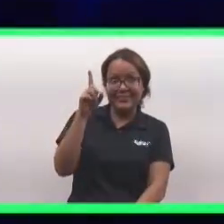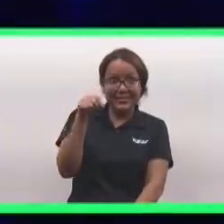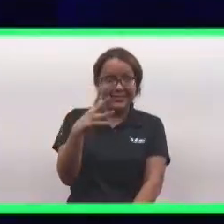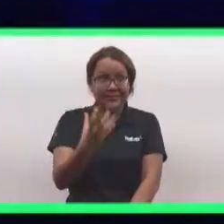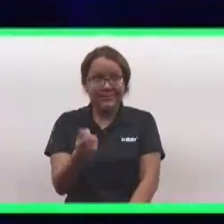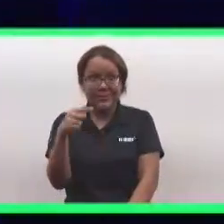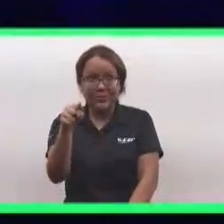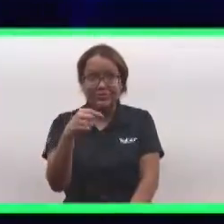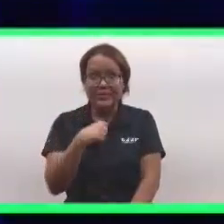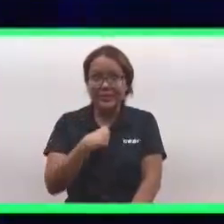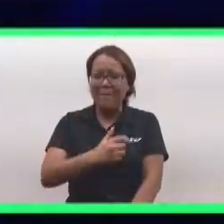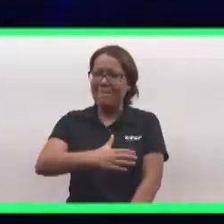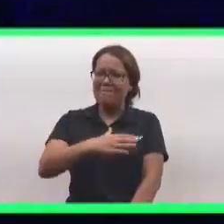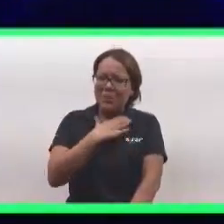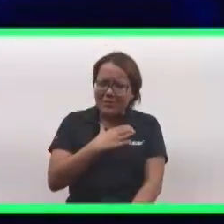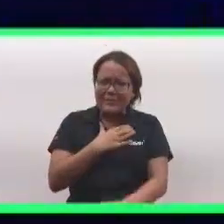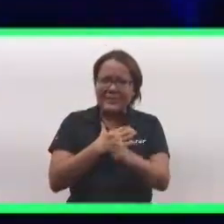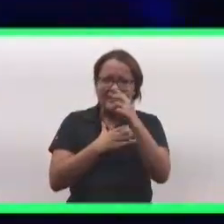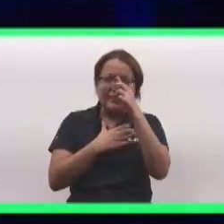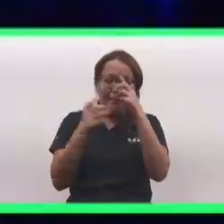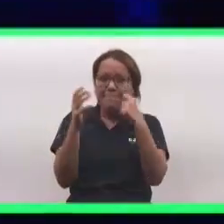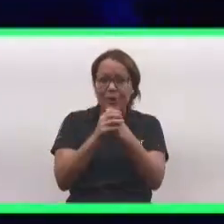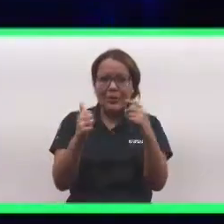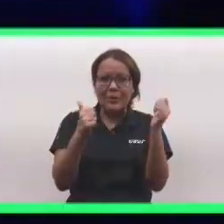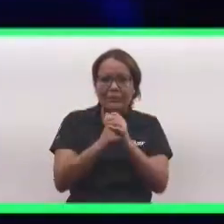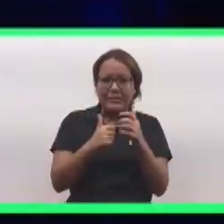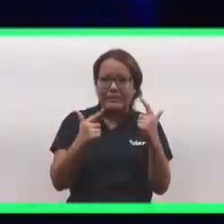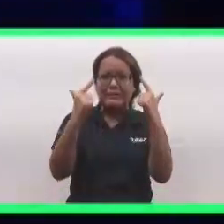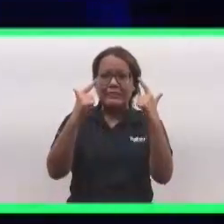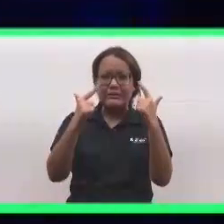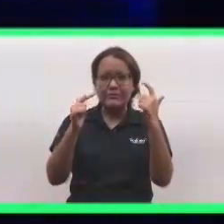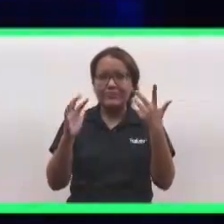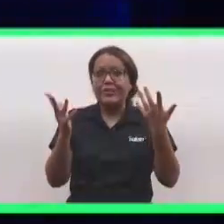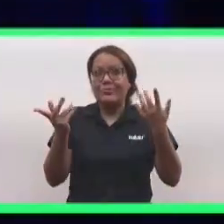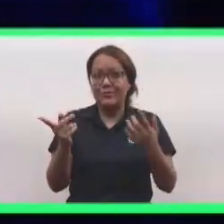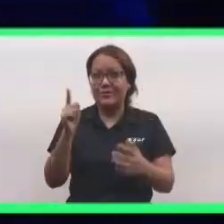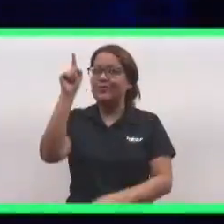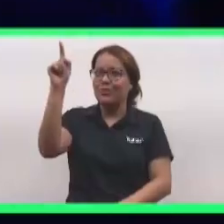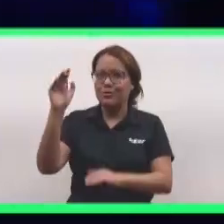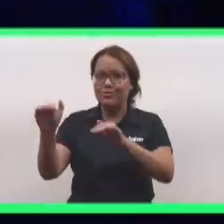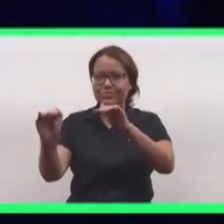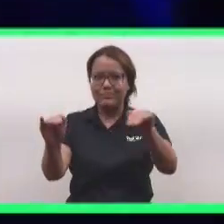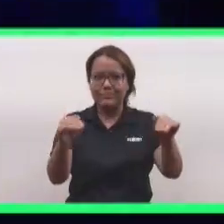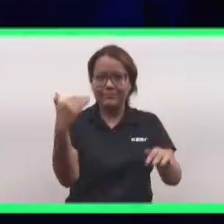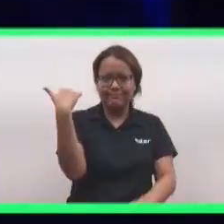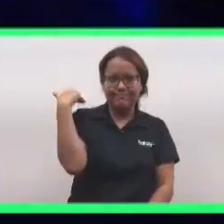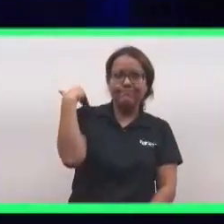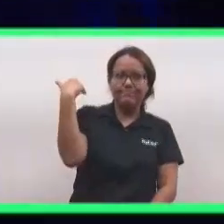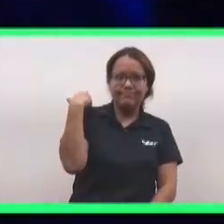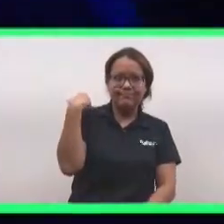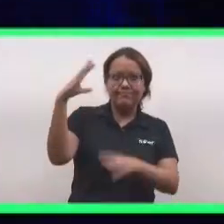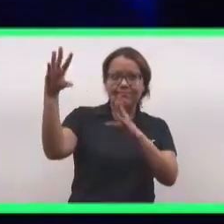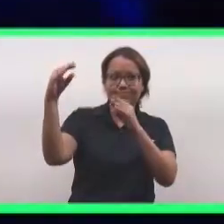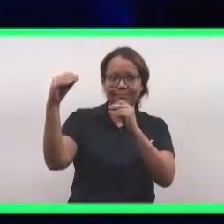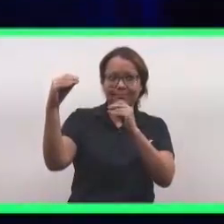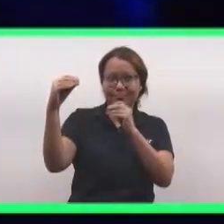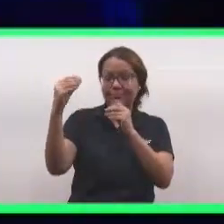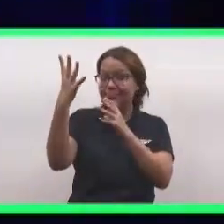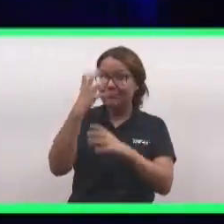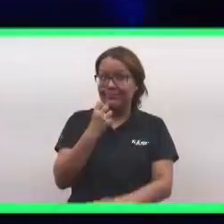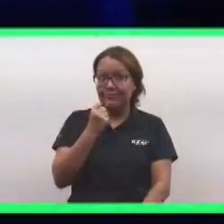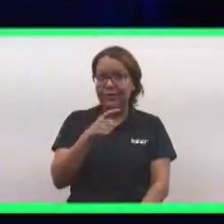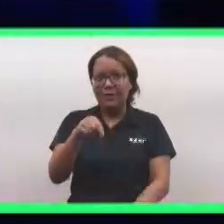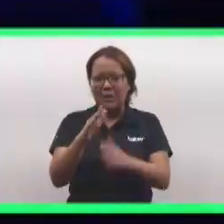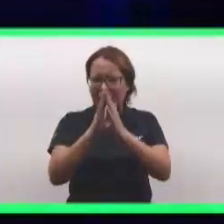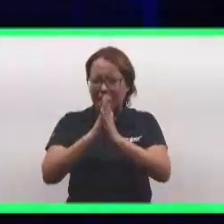estamos atravesando por un desierto, es porque Dios quiere hablar con nosotros. La oración del día de hoy no debe de